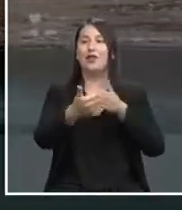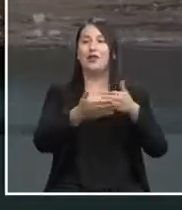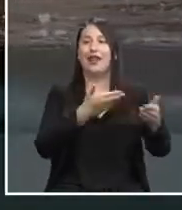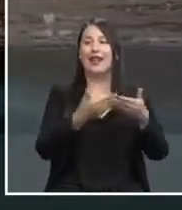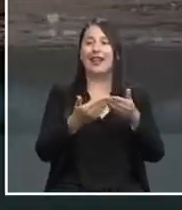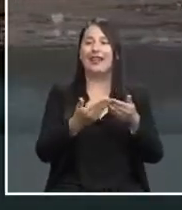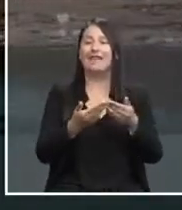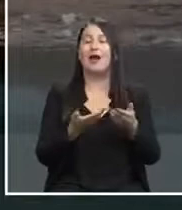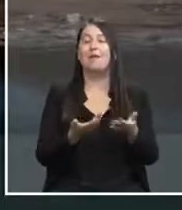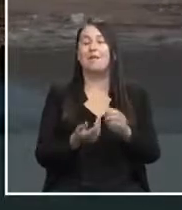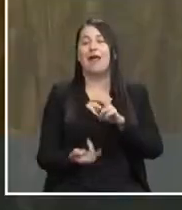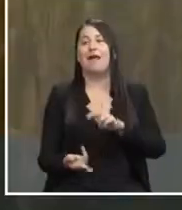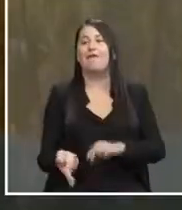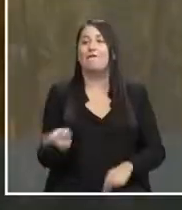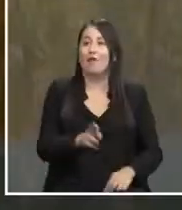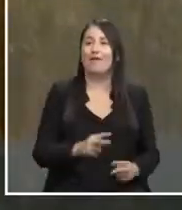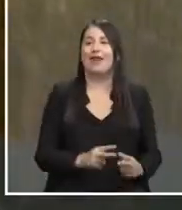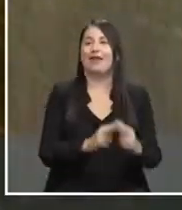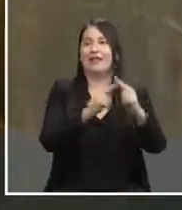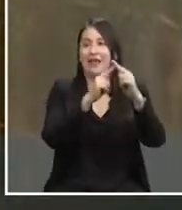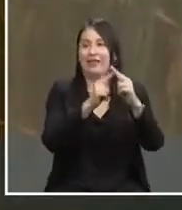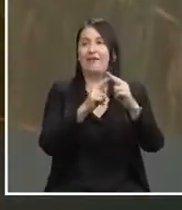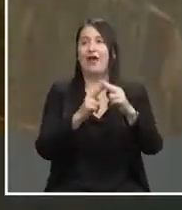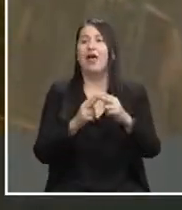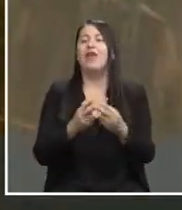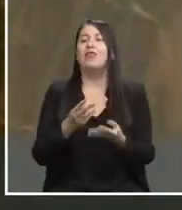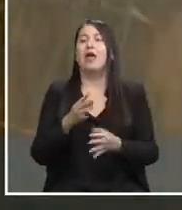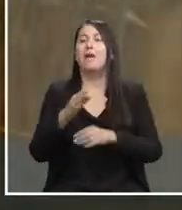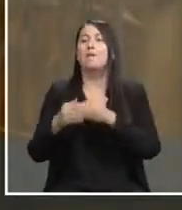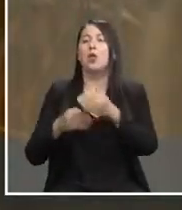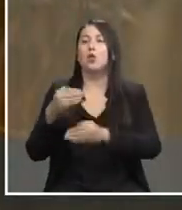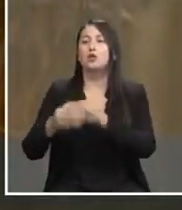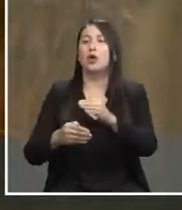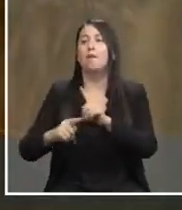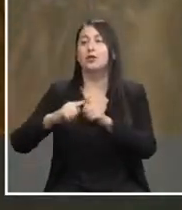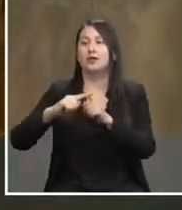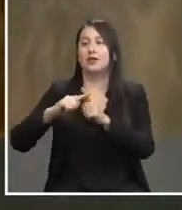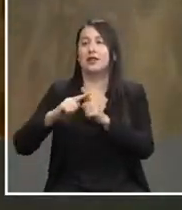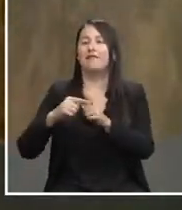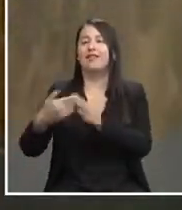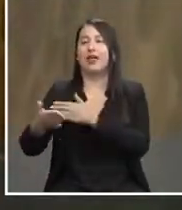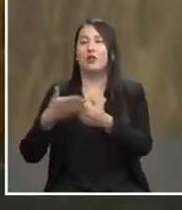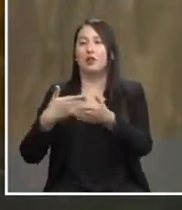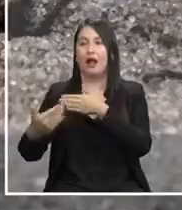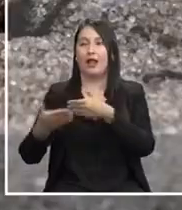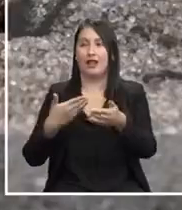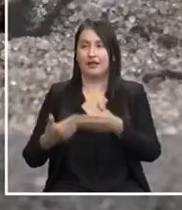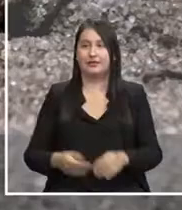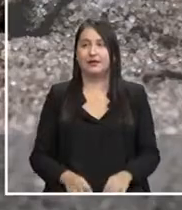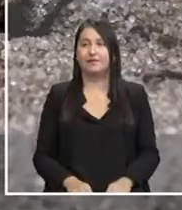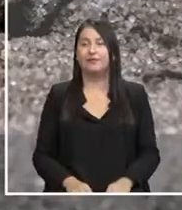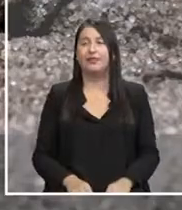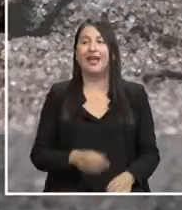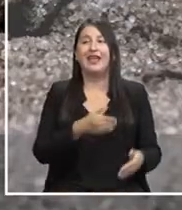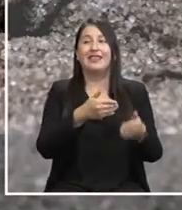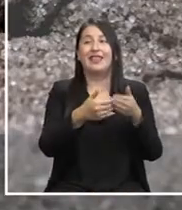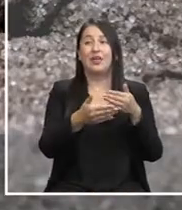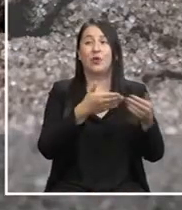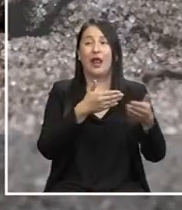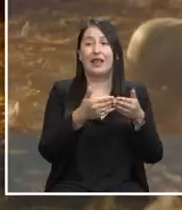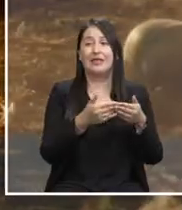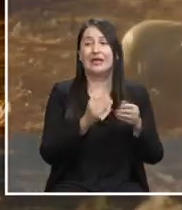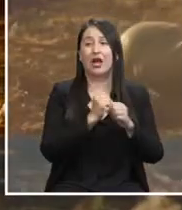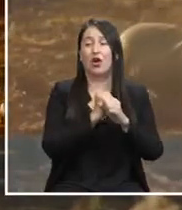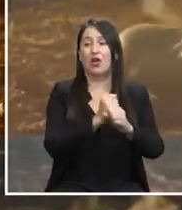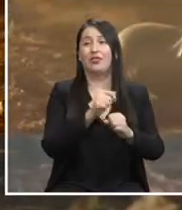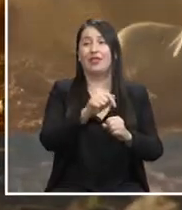regenerativa, la producción positiva de alimentos. Producir alimentos en armonía con la naturaleza, no contra